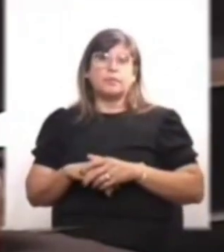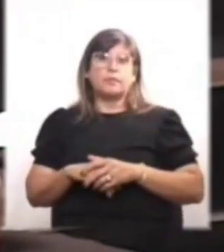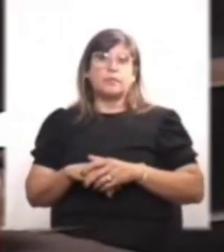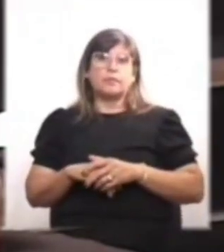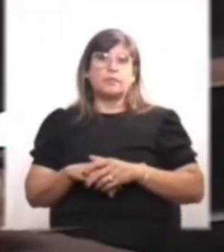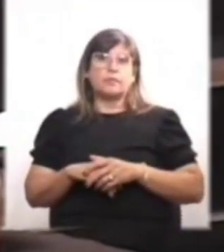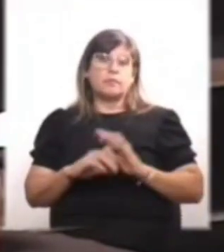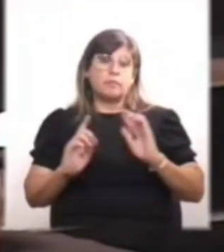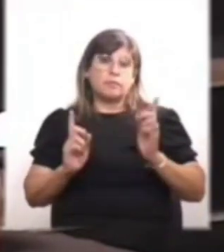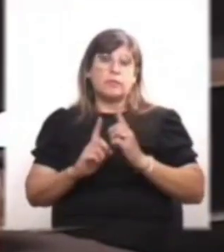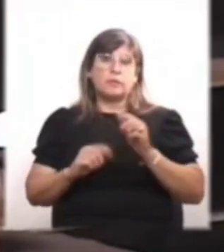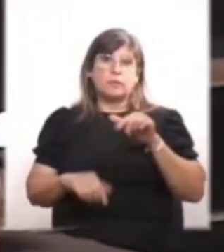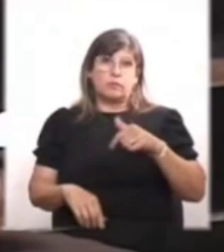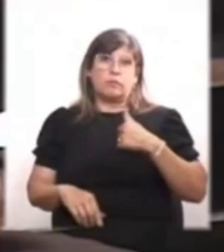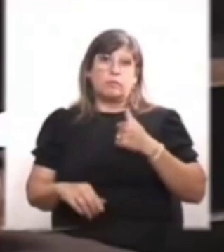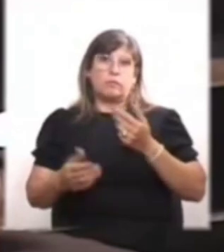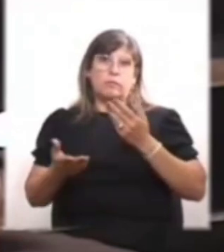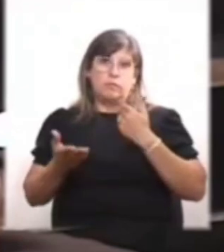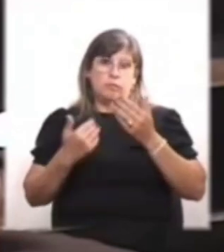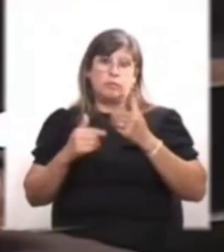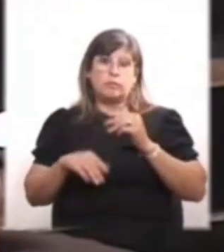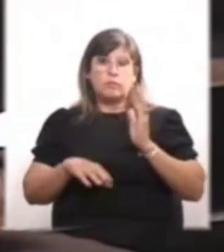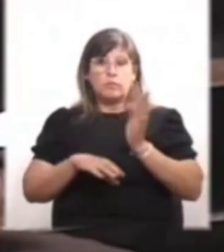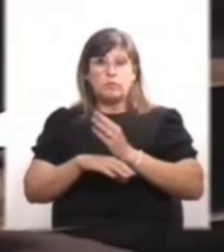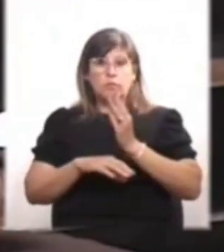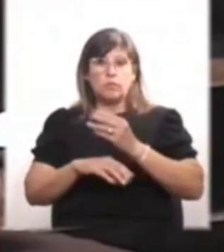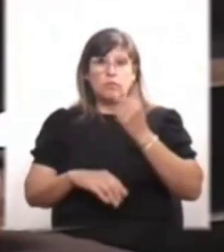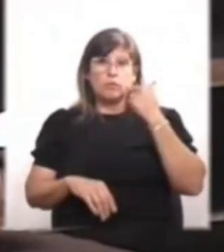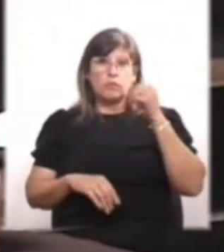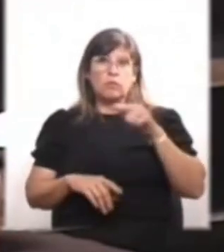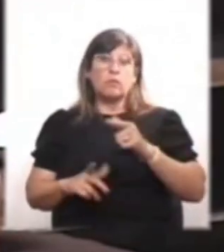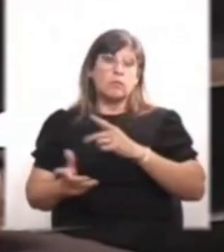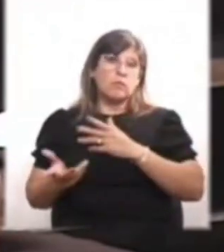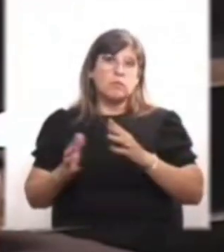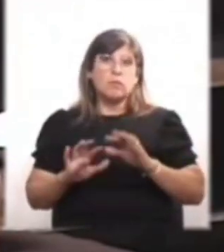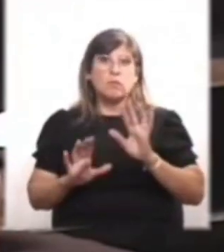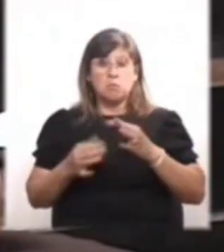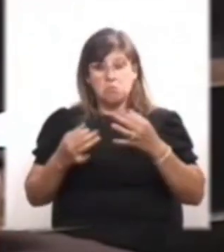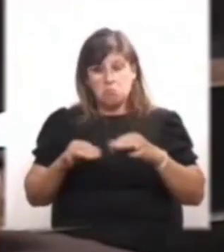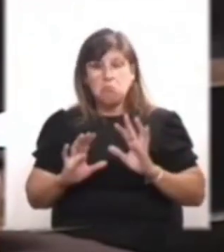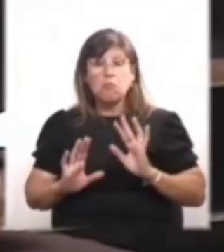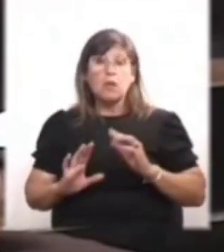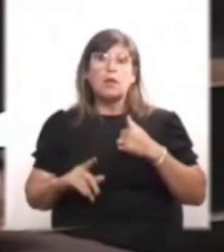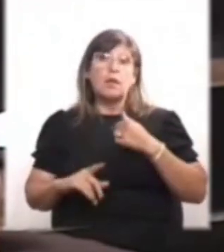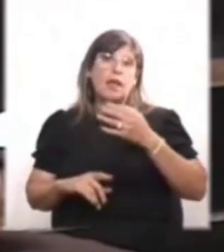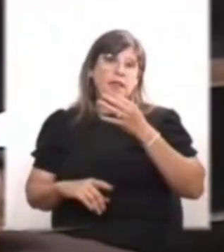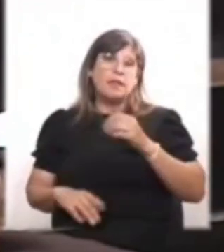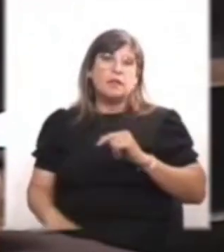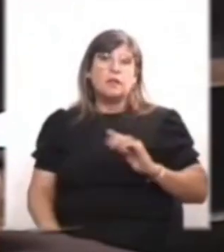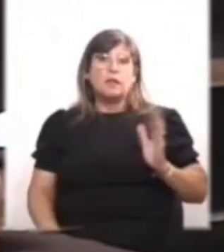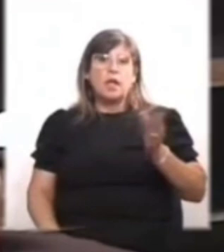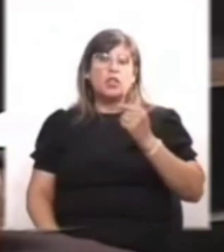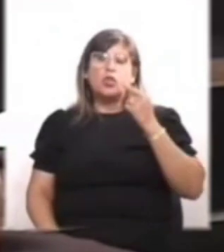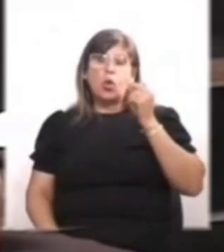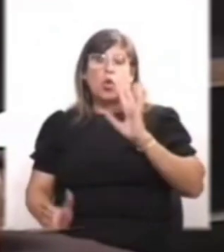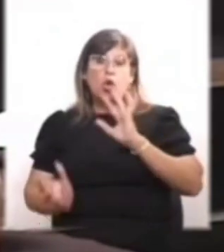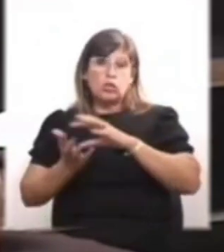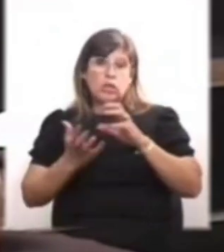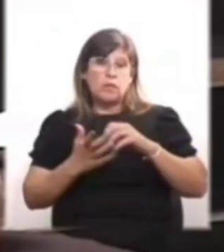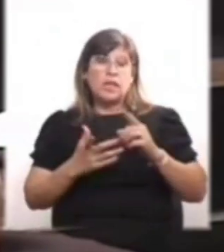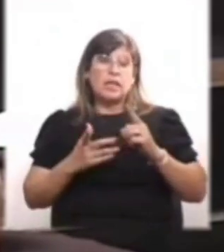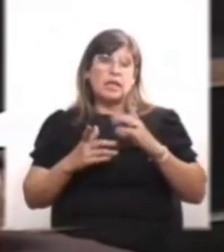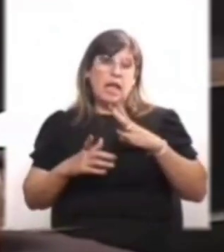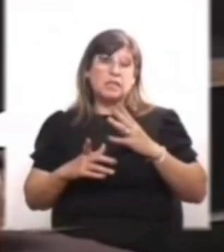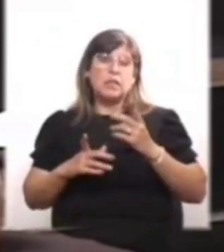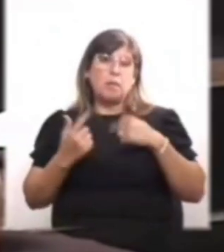hice un resumen muy... Se habla a los productores, me parece muy bien, sigue diciendo, en todos los ámbitos que haya me parece muy